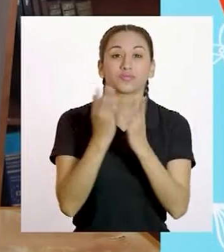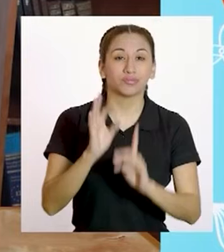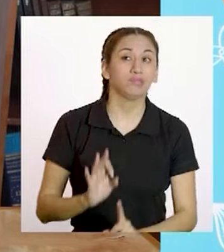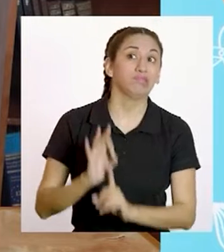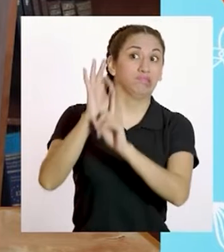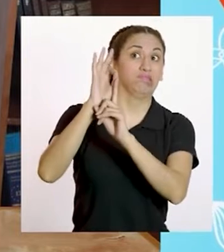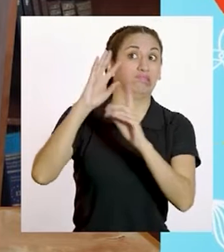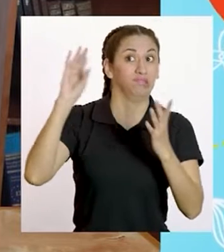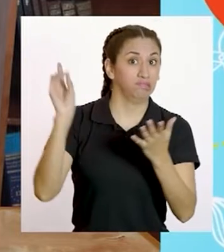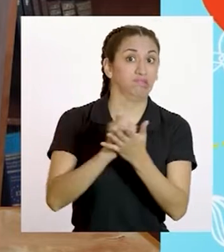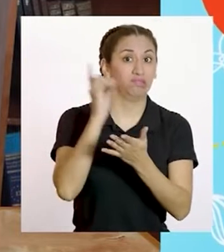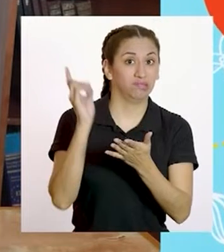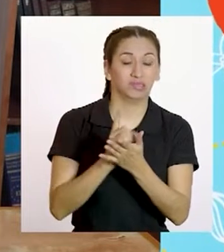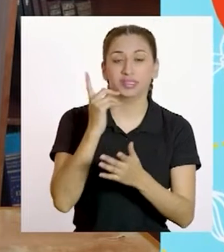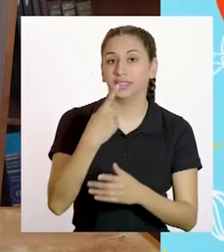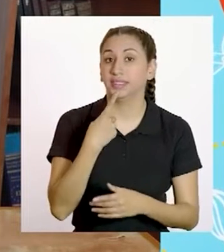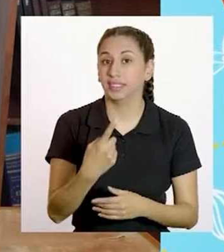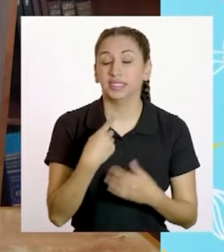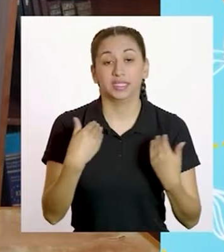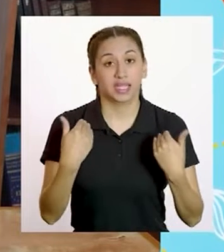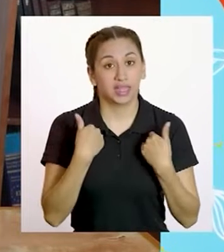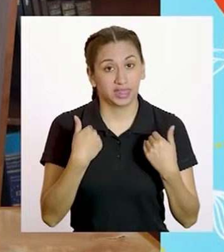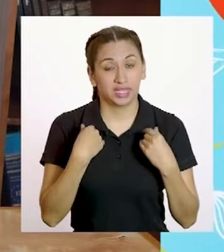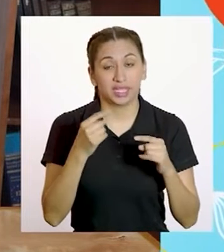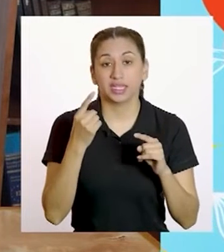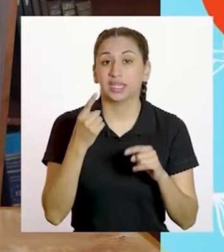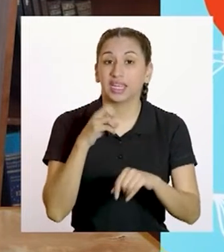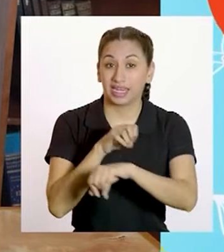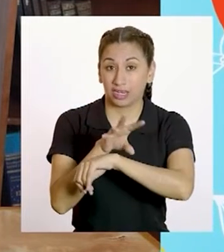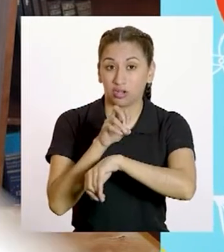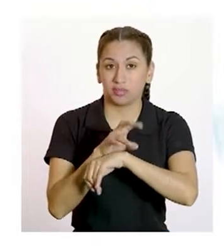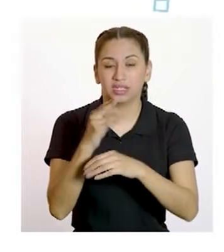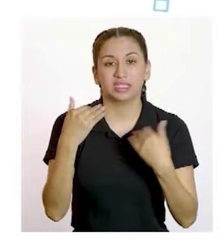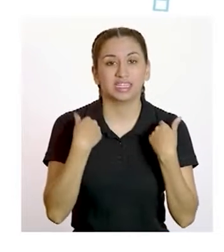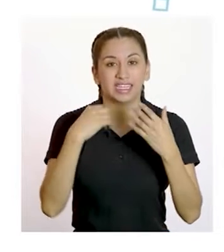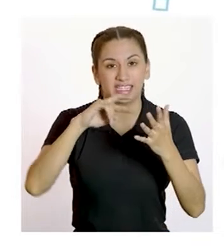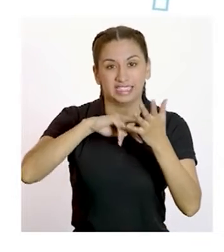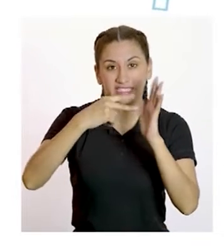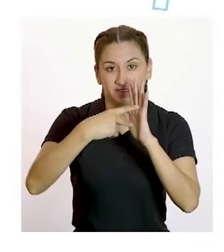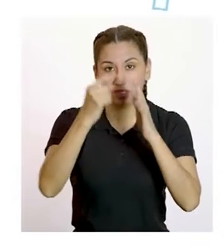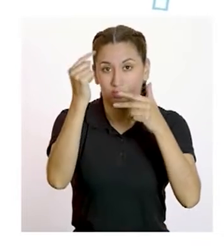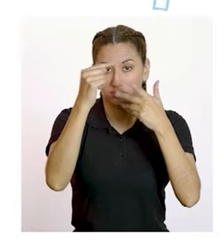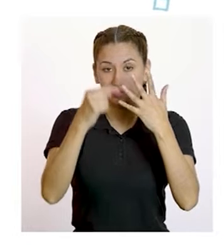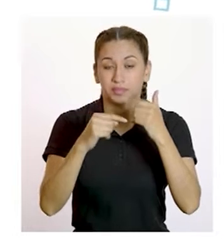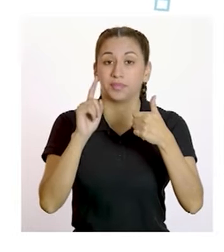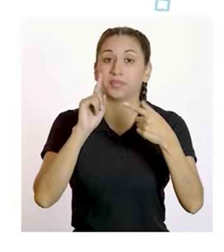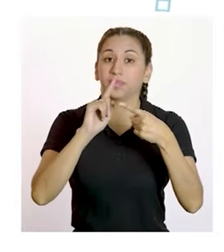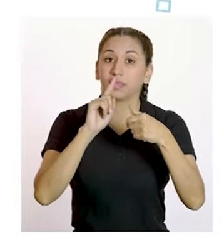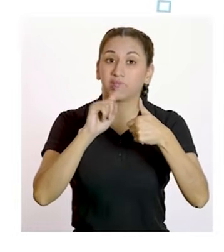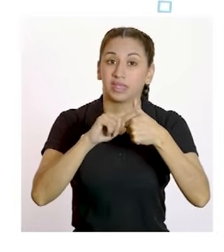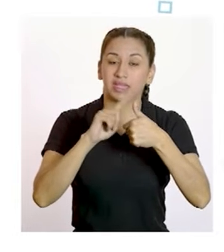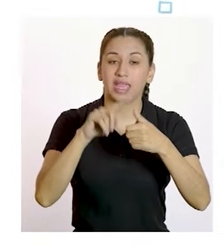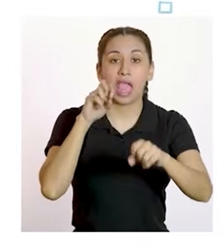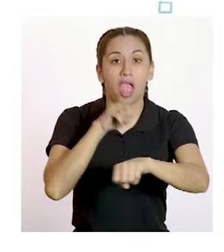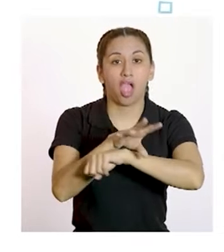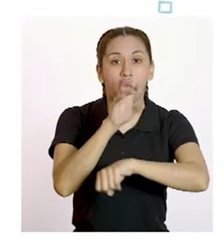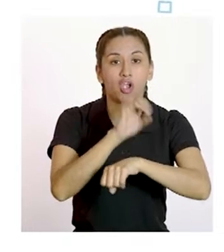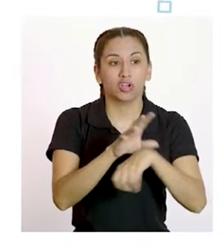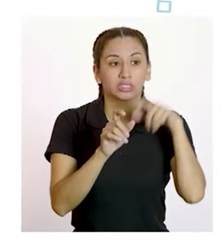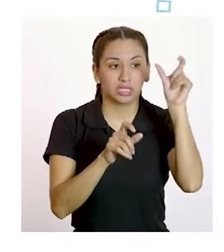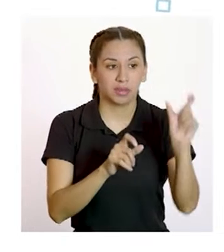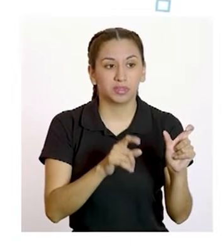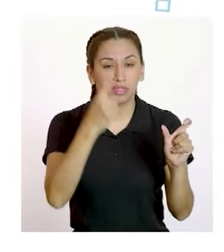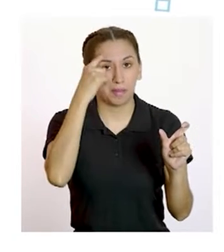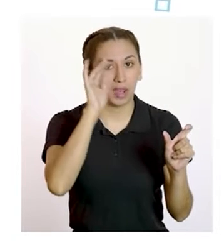Academia Española, la palabra recomendar tiene varios significados. Una de estas dice así: aconsejar algo a